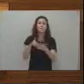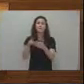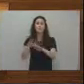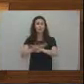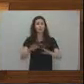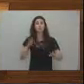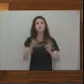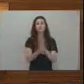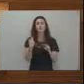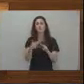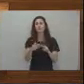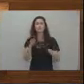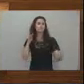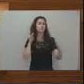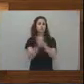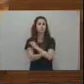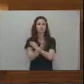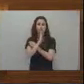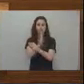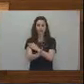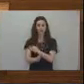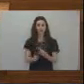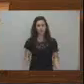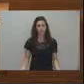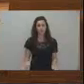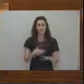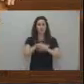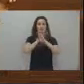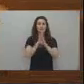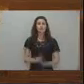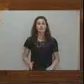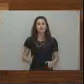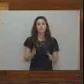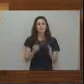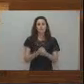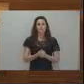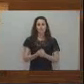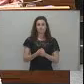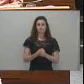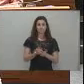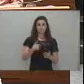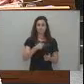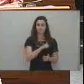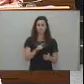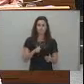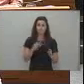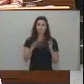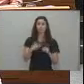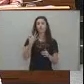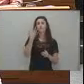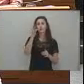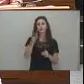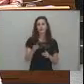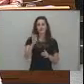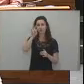que no comparto. Y por tanto, cuando yo digo que si suman 14 y 14 los que